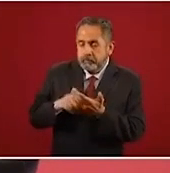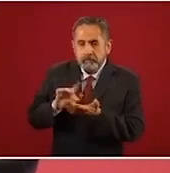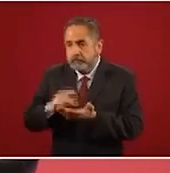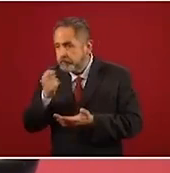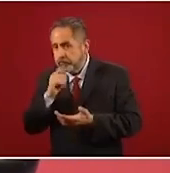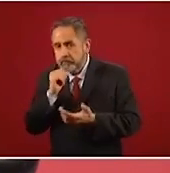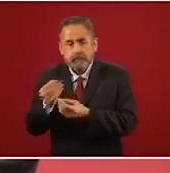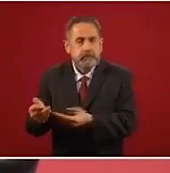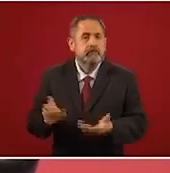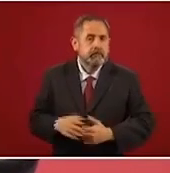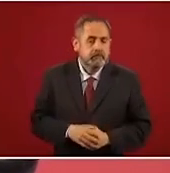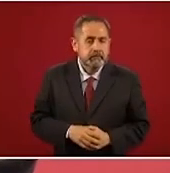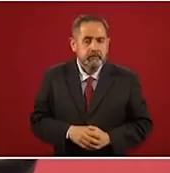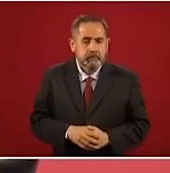medicamentos